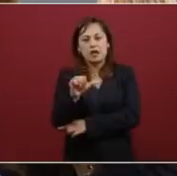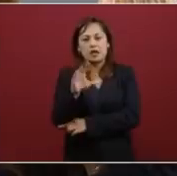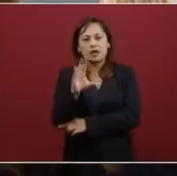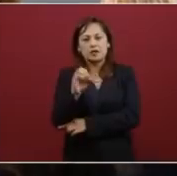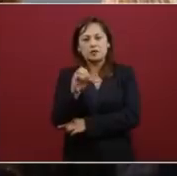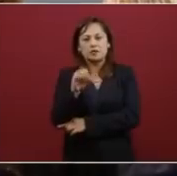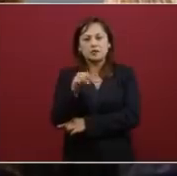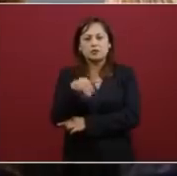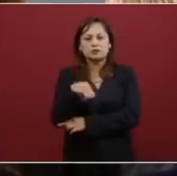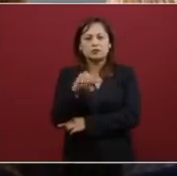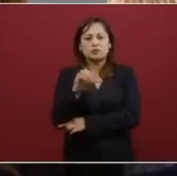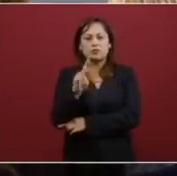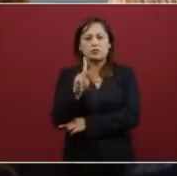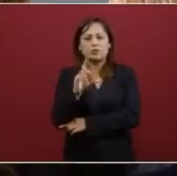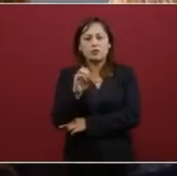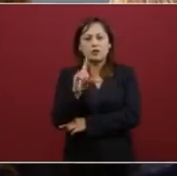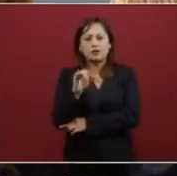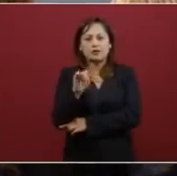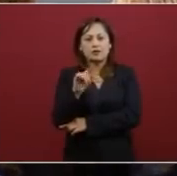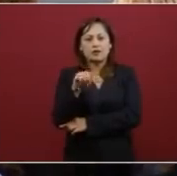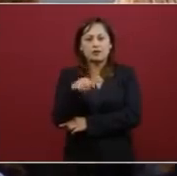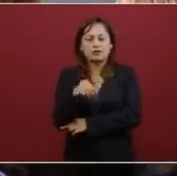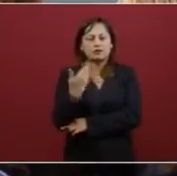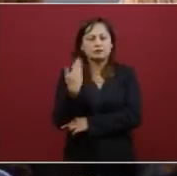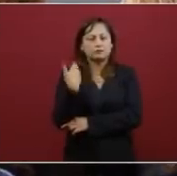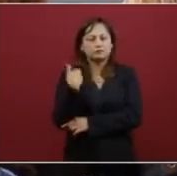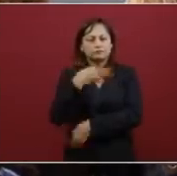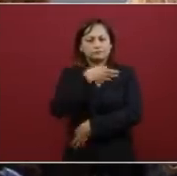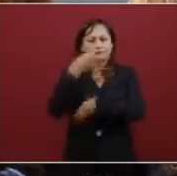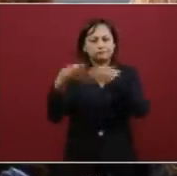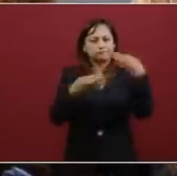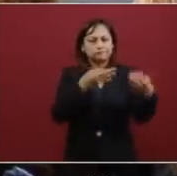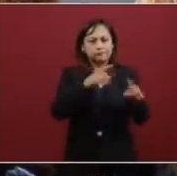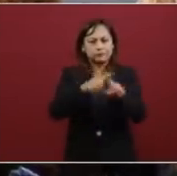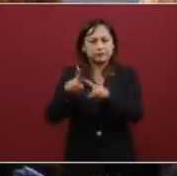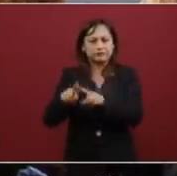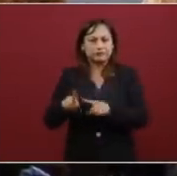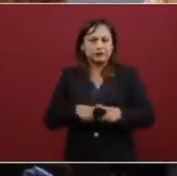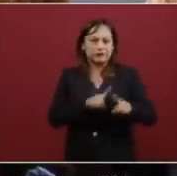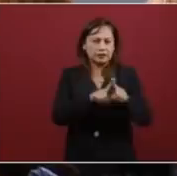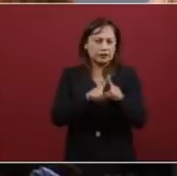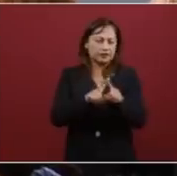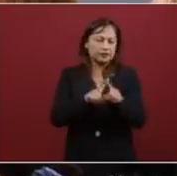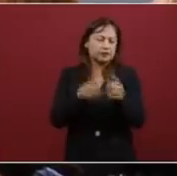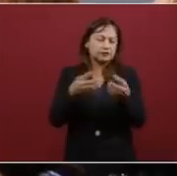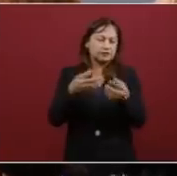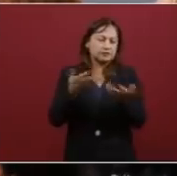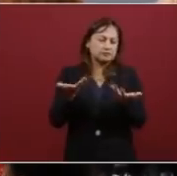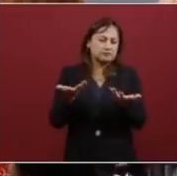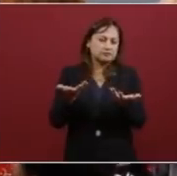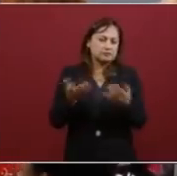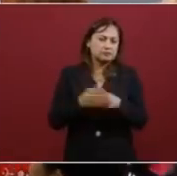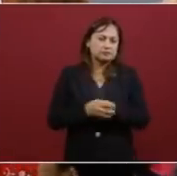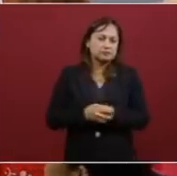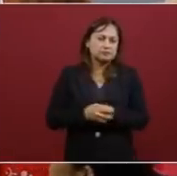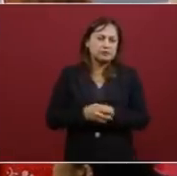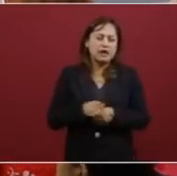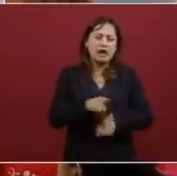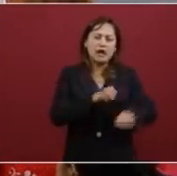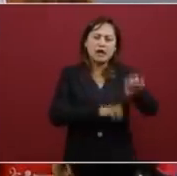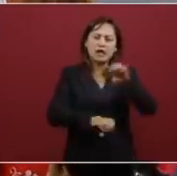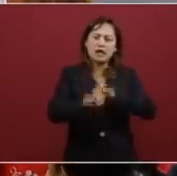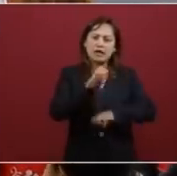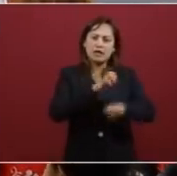salió un reportaje en varios medios, en Vice y en varios medios, sobre esta empresa que es proveedora